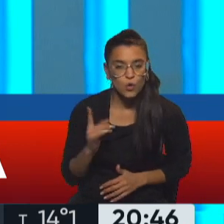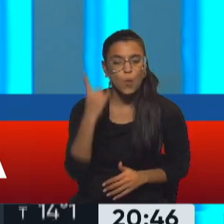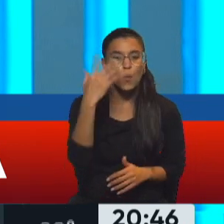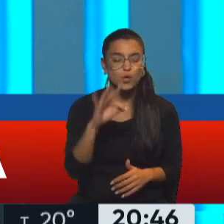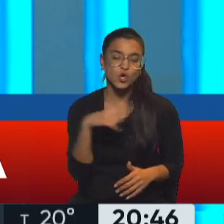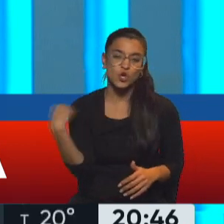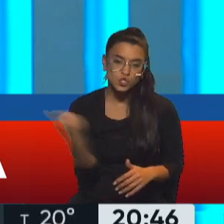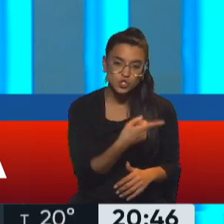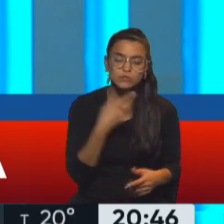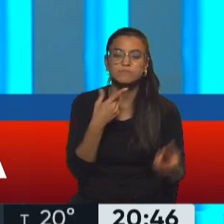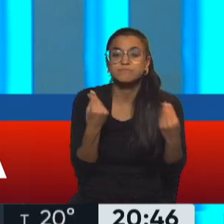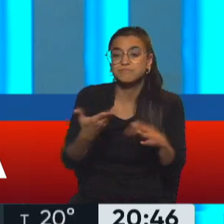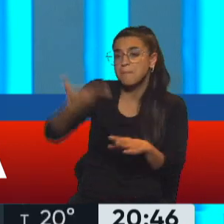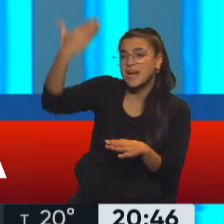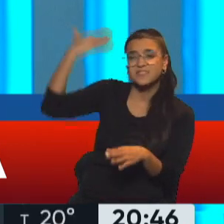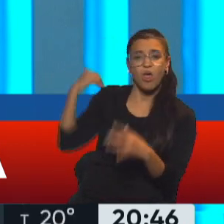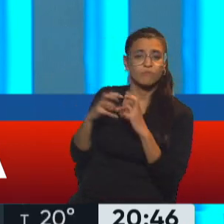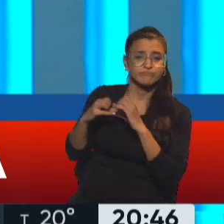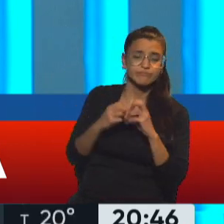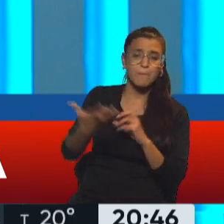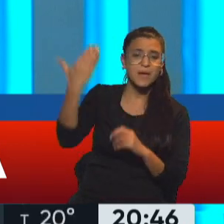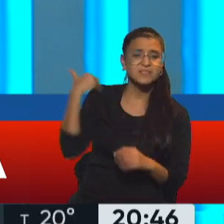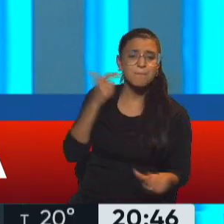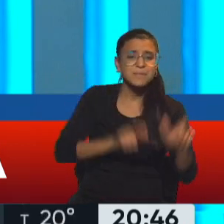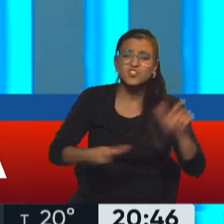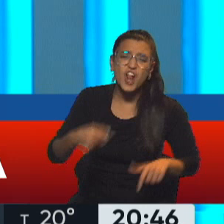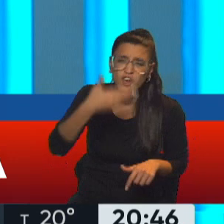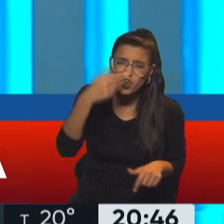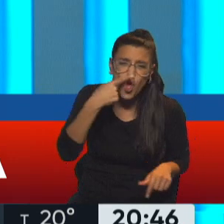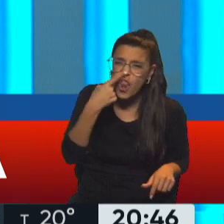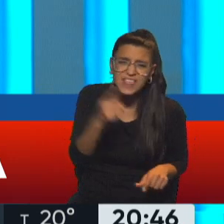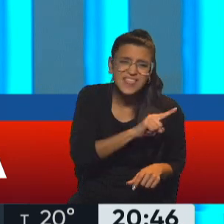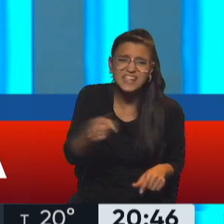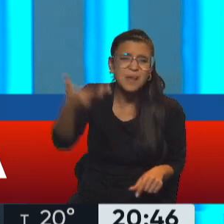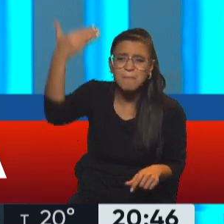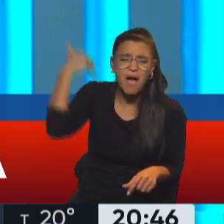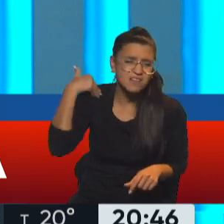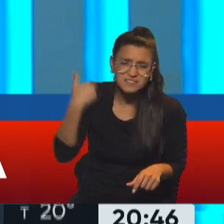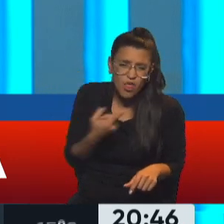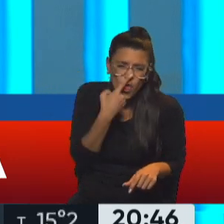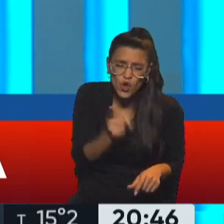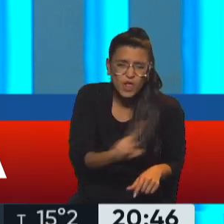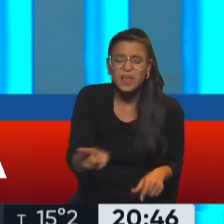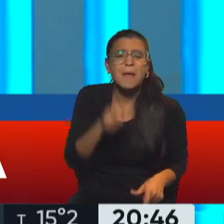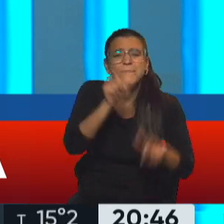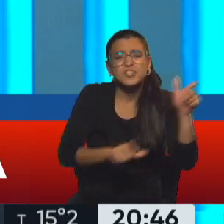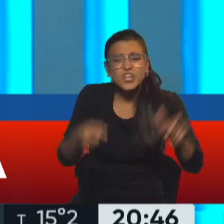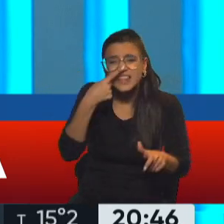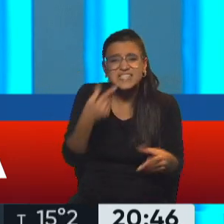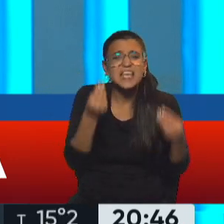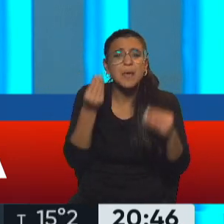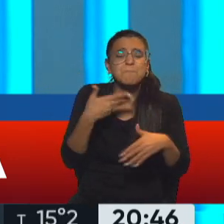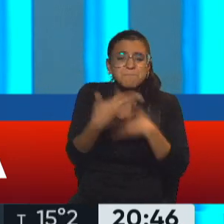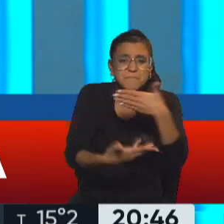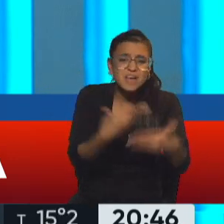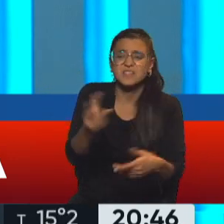estamos discutiendo es el pasado. Claro. A la gente no le interesa el pasado. A la gente le interesa qué va a pasar con